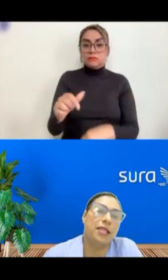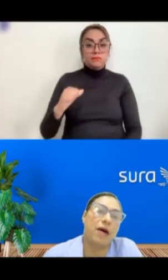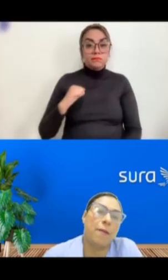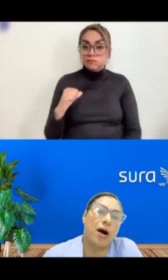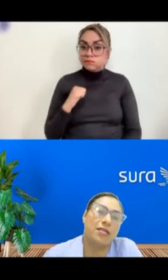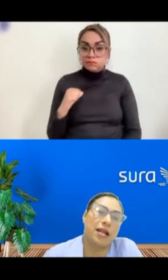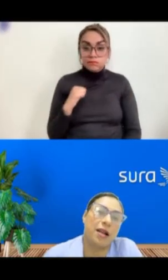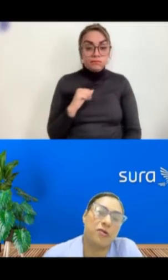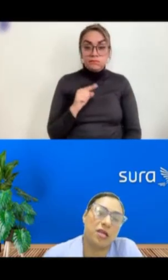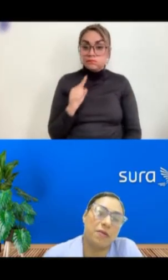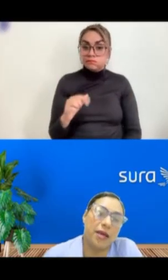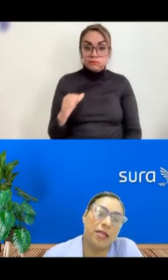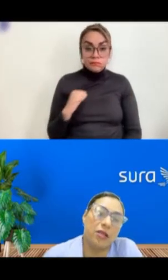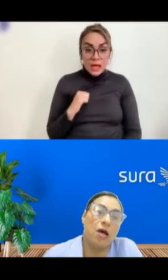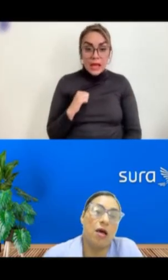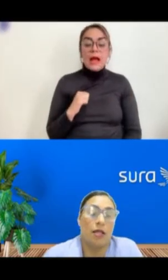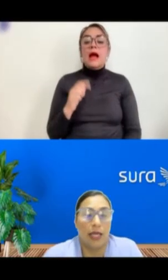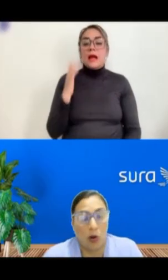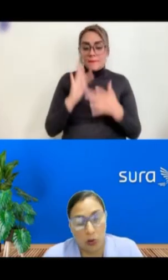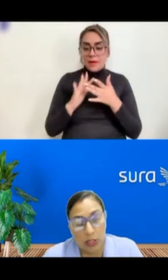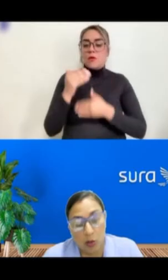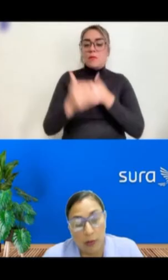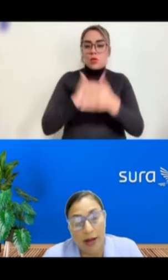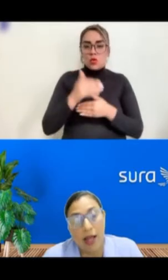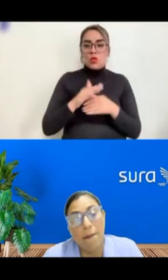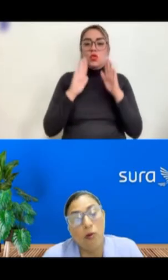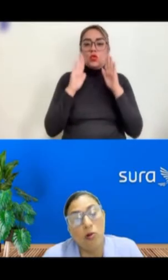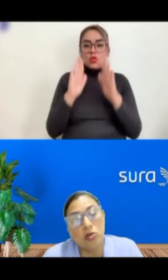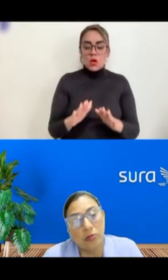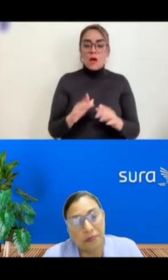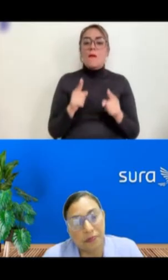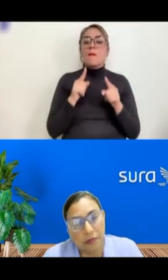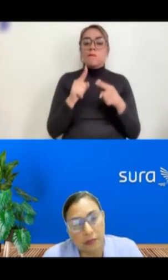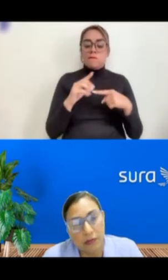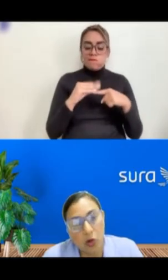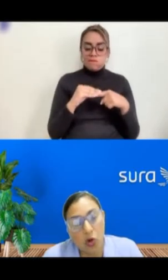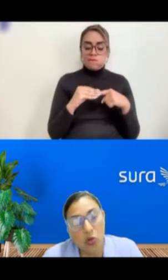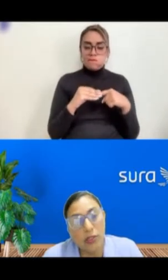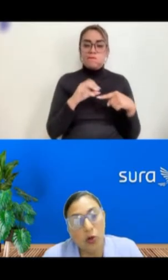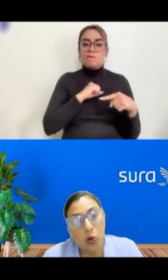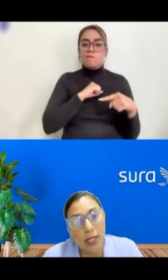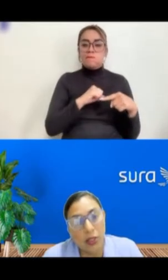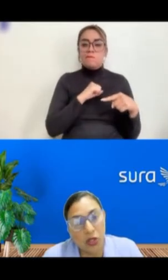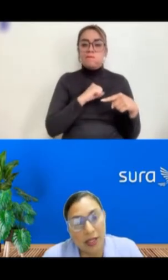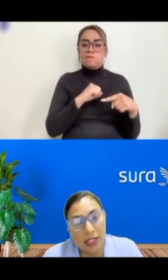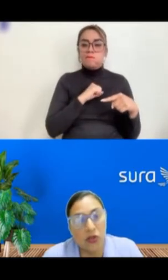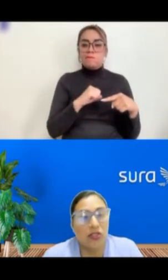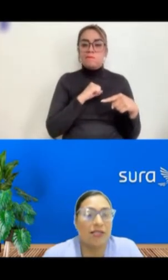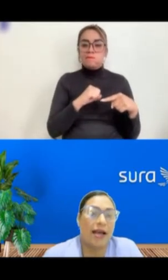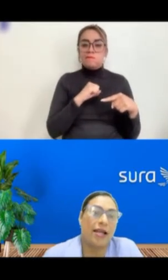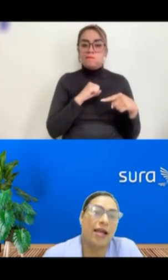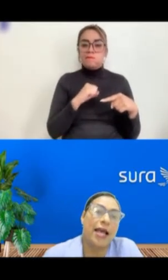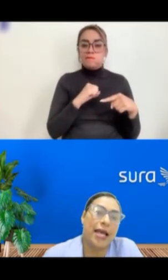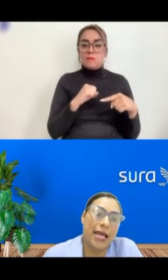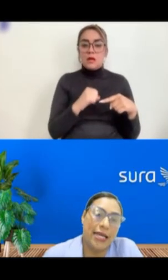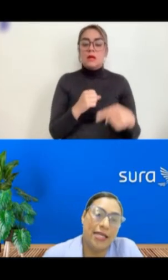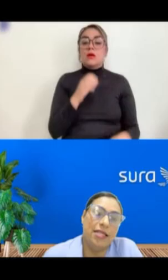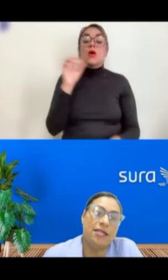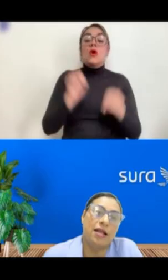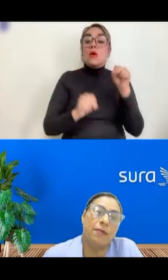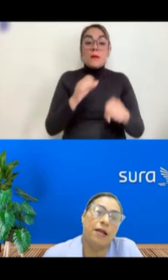tenemos, simplemente vamos a hacer el procedimiento de tomar el pulso con nuestros 4 deditos, ya sea